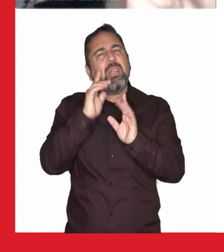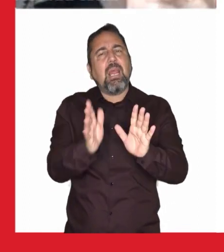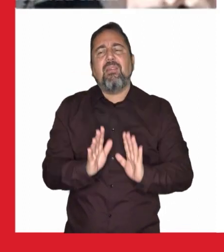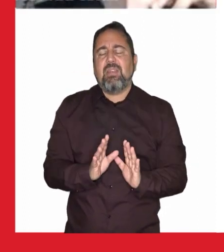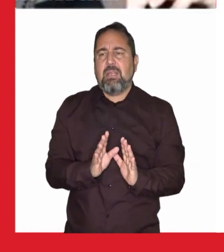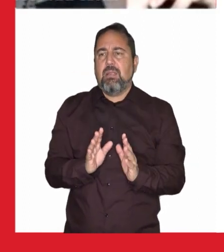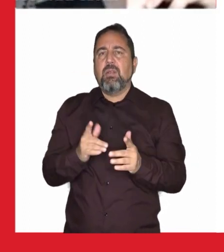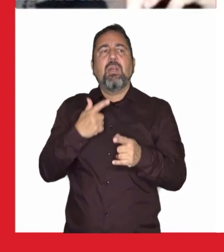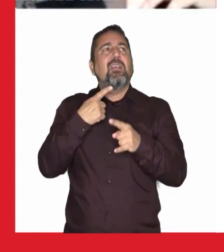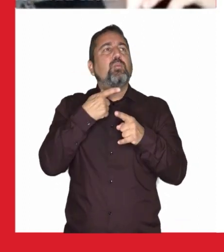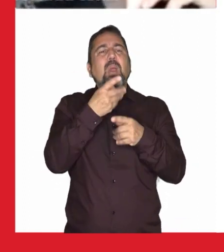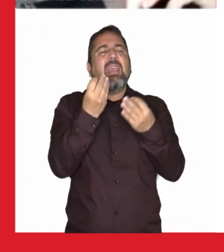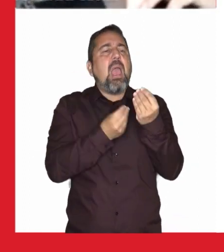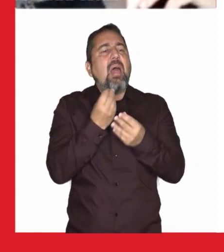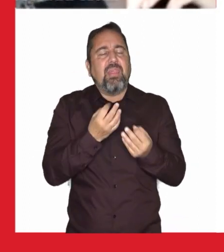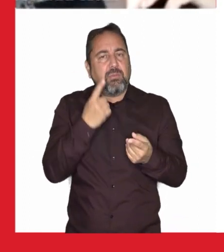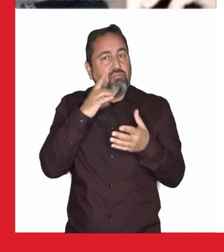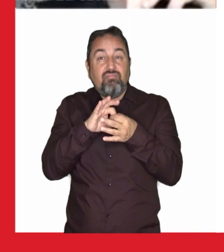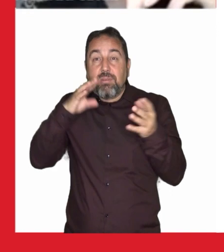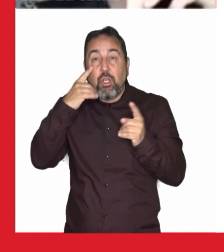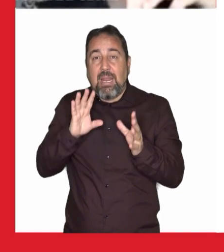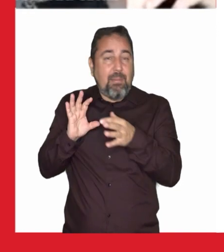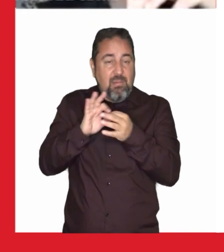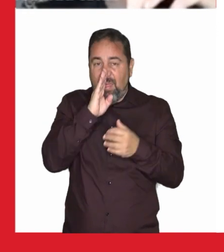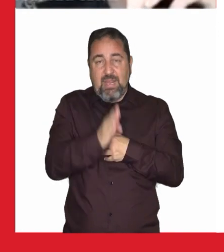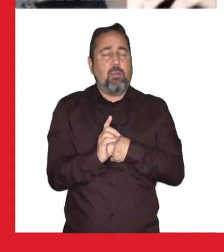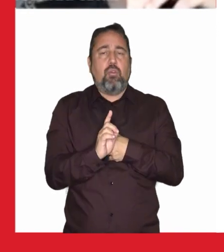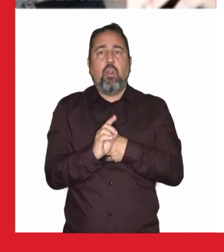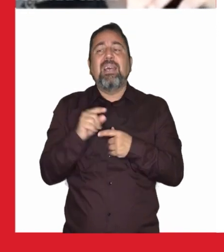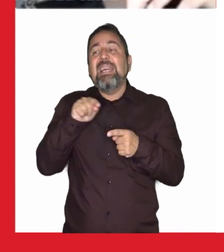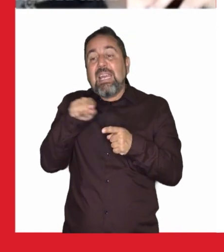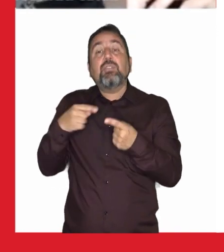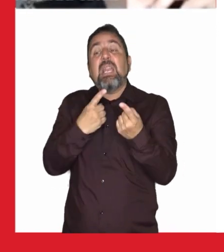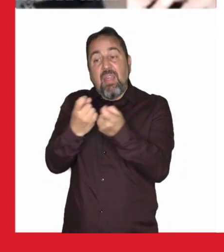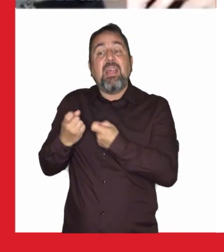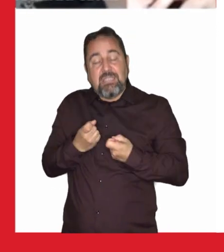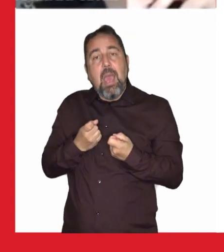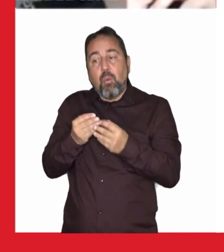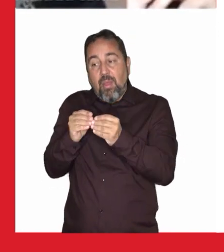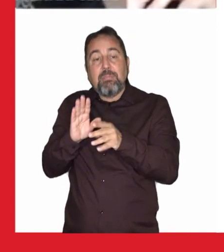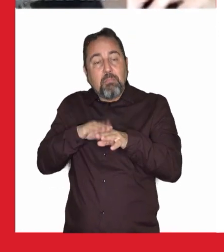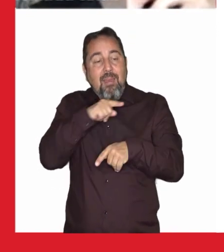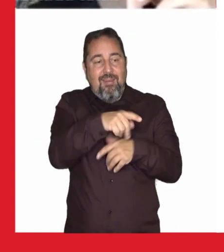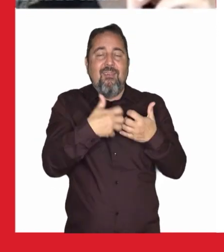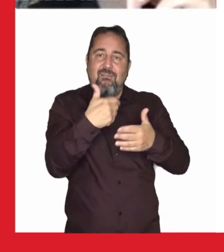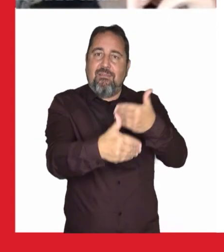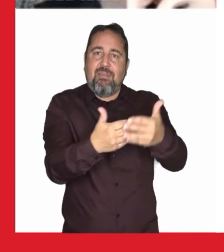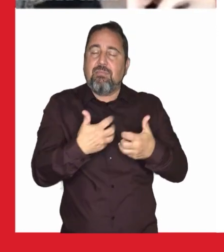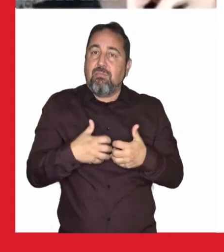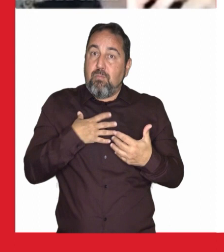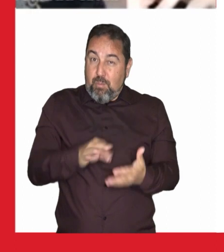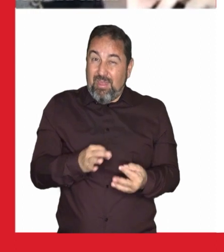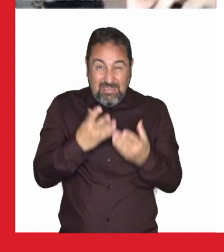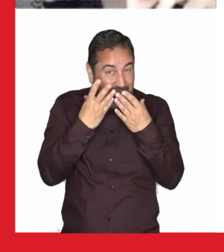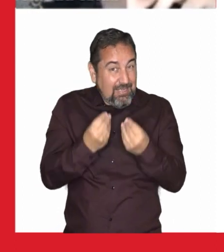listo. ¿Sí? No tiene que ver con lo que haces, ¿vale? Sino con lo que es necesario